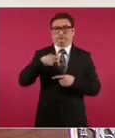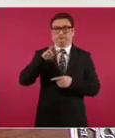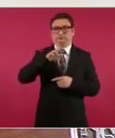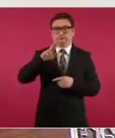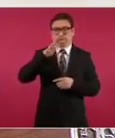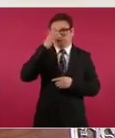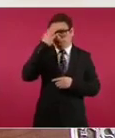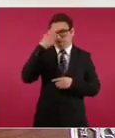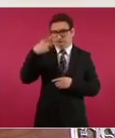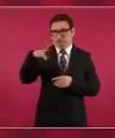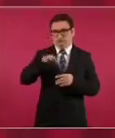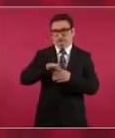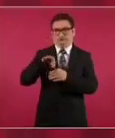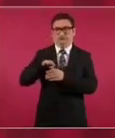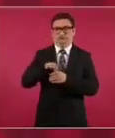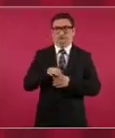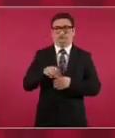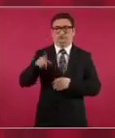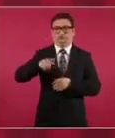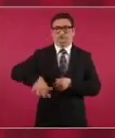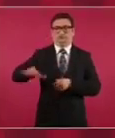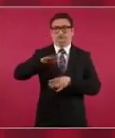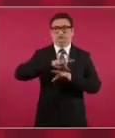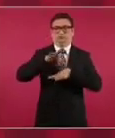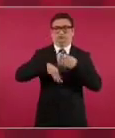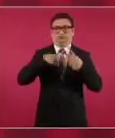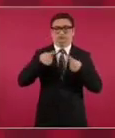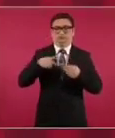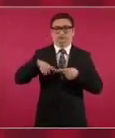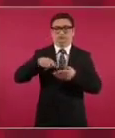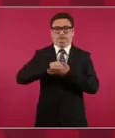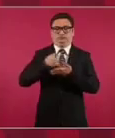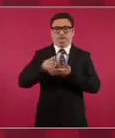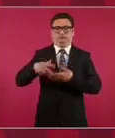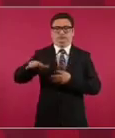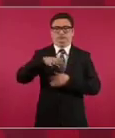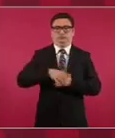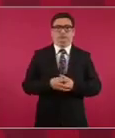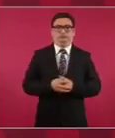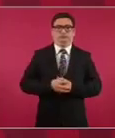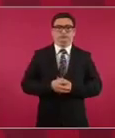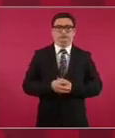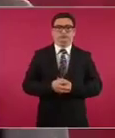los ciudadanos de Tamaulipas. Y creo que